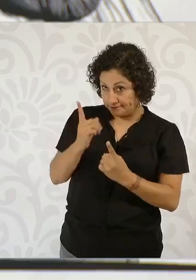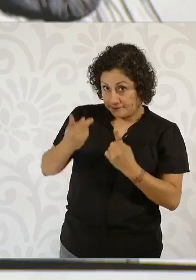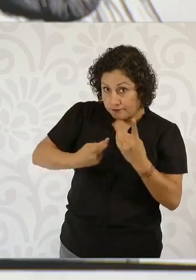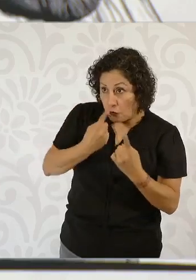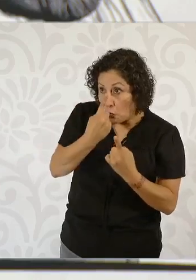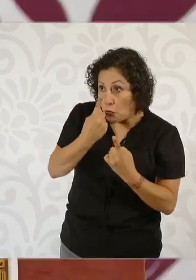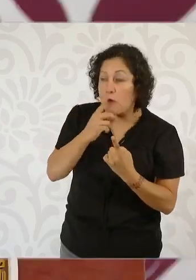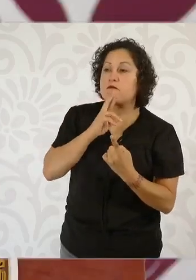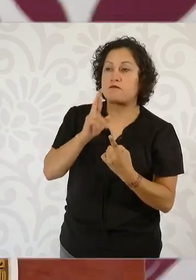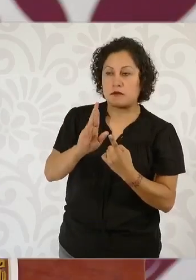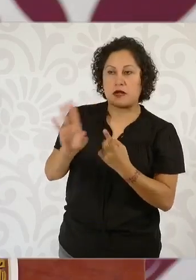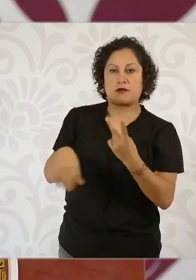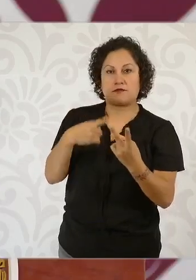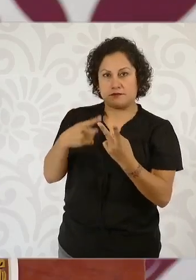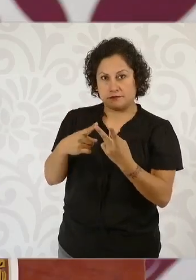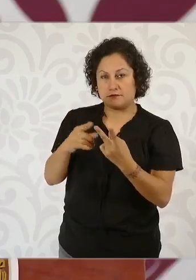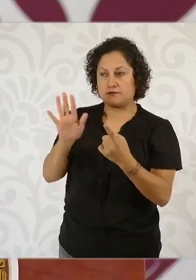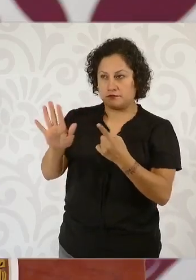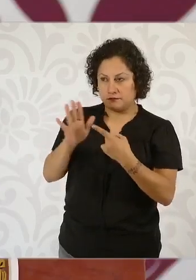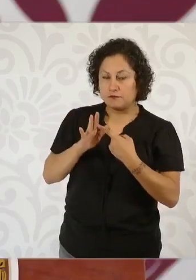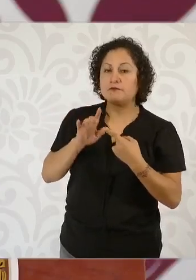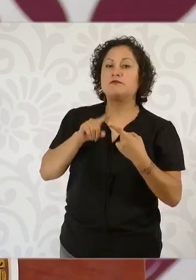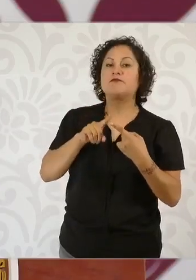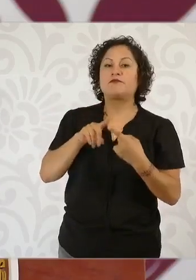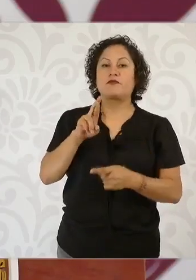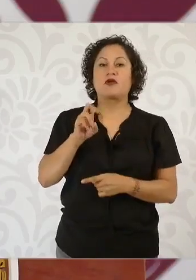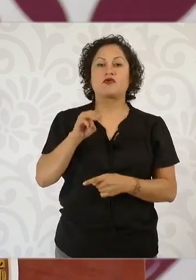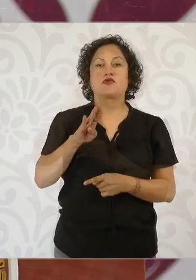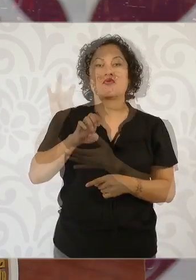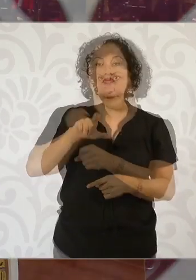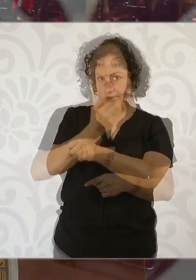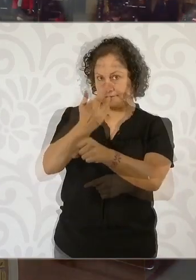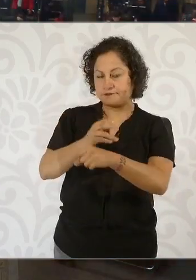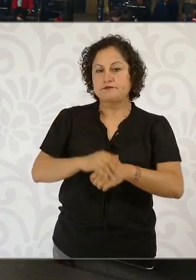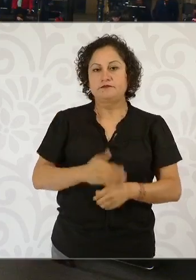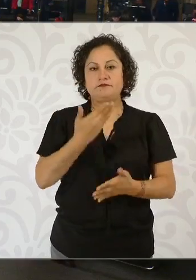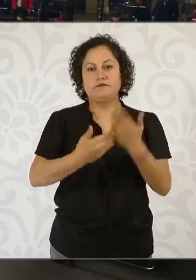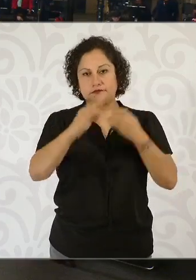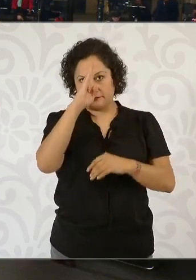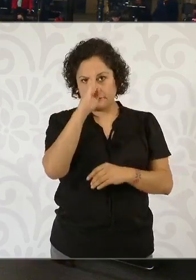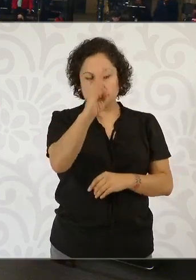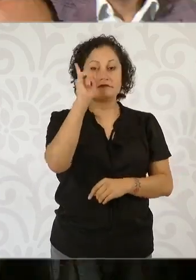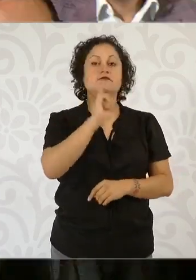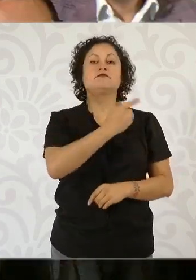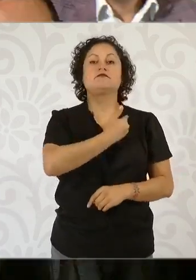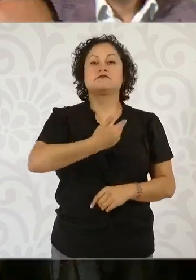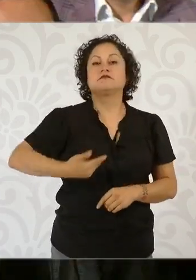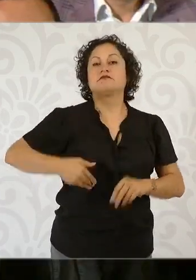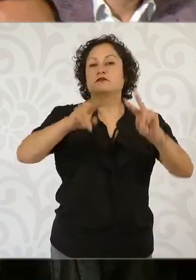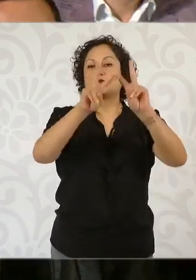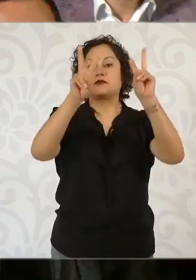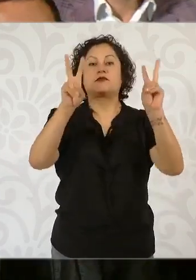no. Rommel es aparte de un gran deportista. En torno al tema del deporte